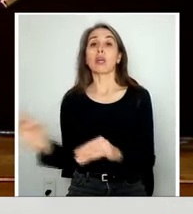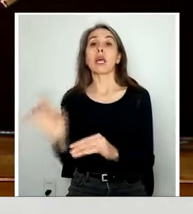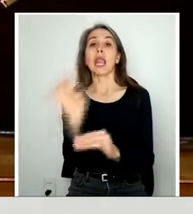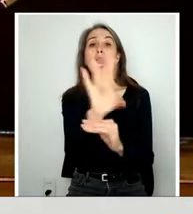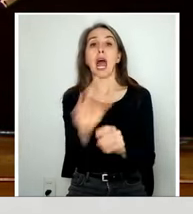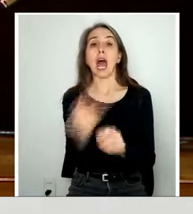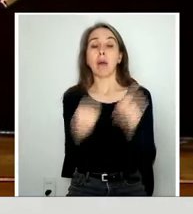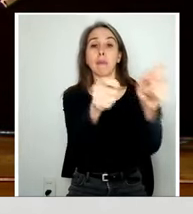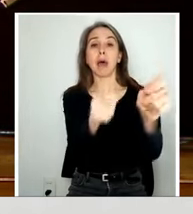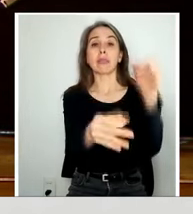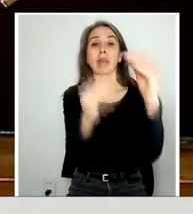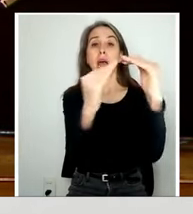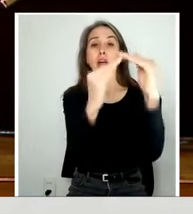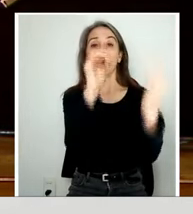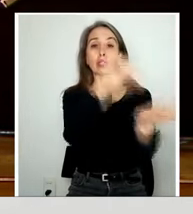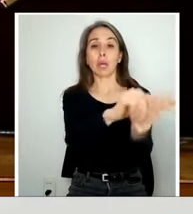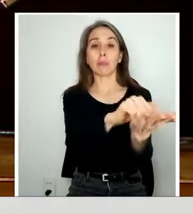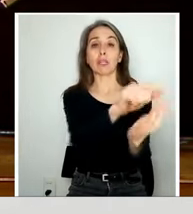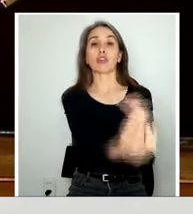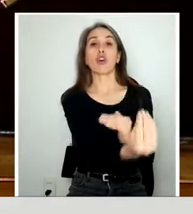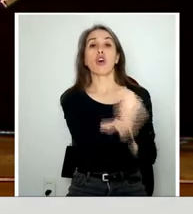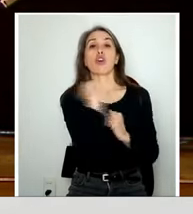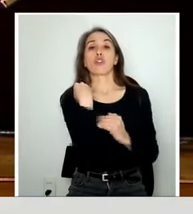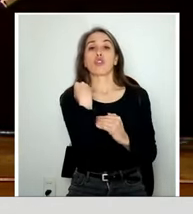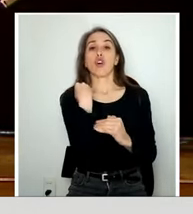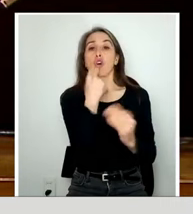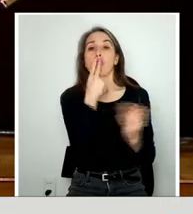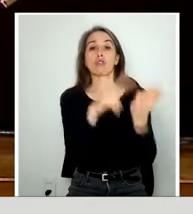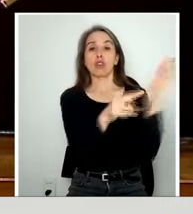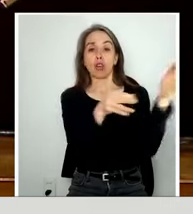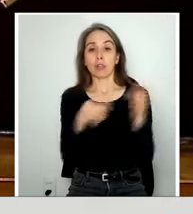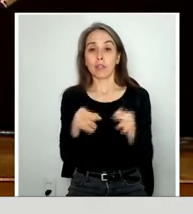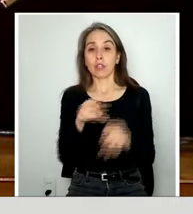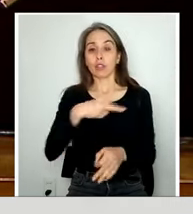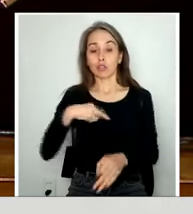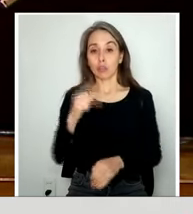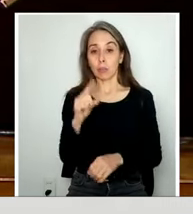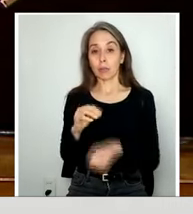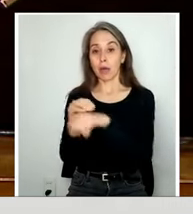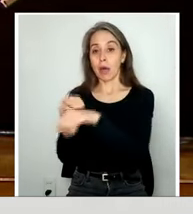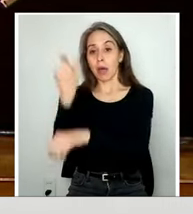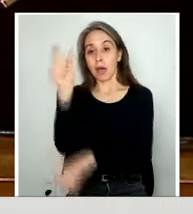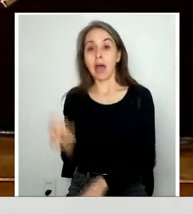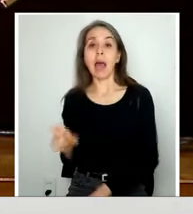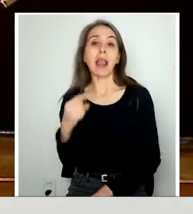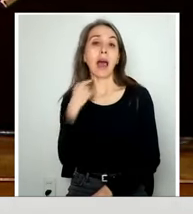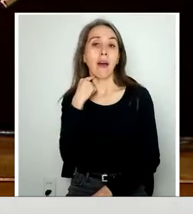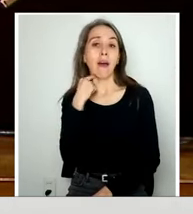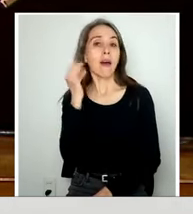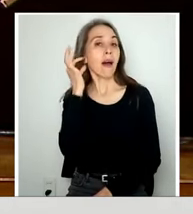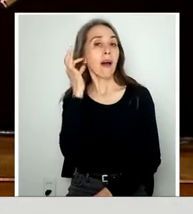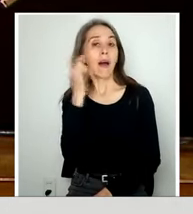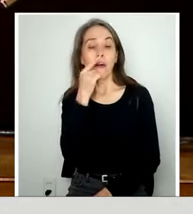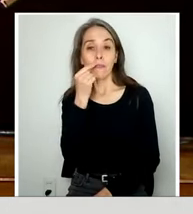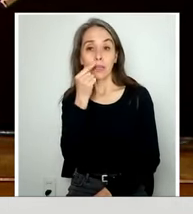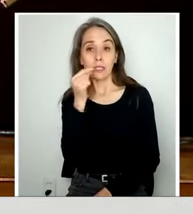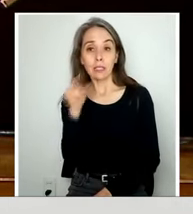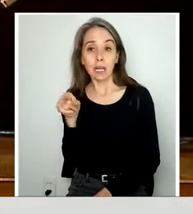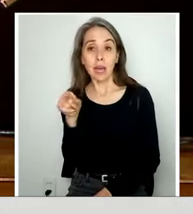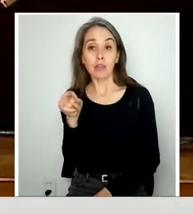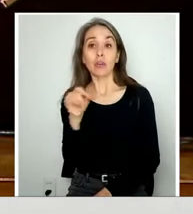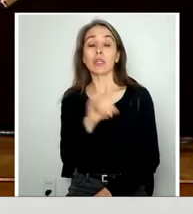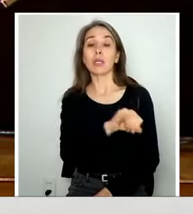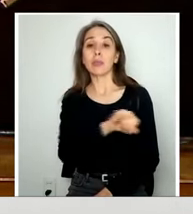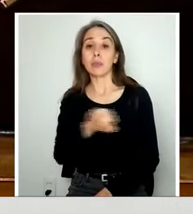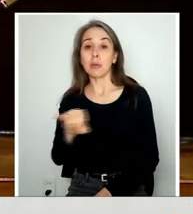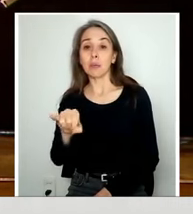que notificar a nosotros Y nosotros poseeremos a notificar primero la afectada en este caso o afectado en su caso y después se